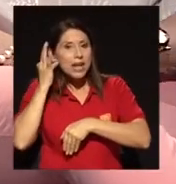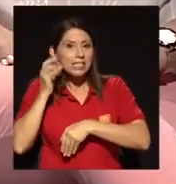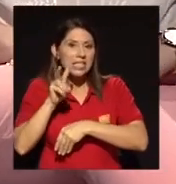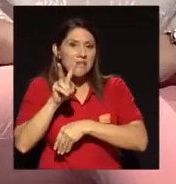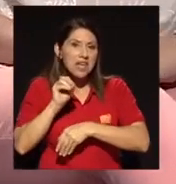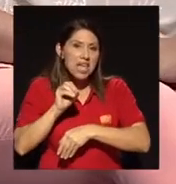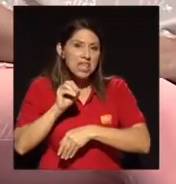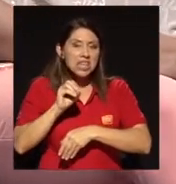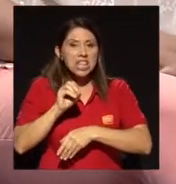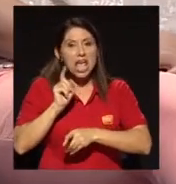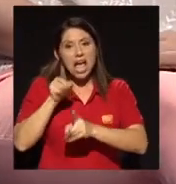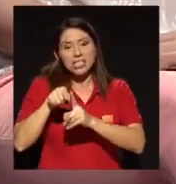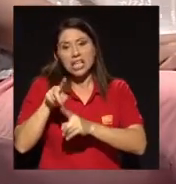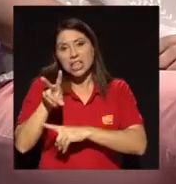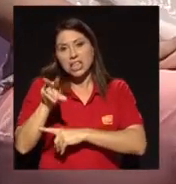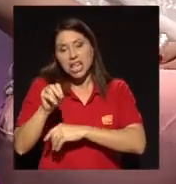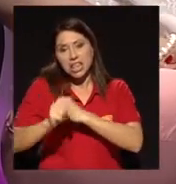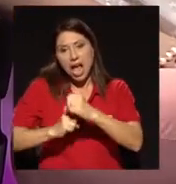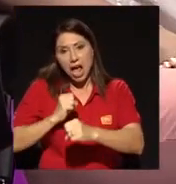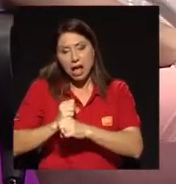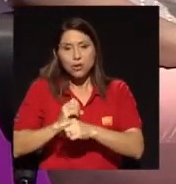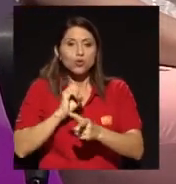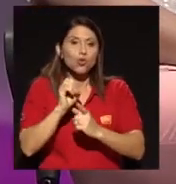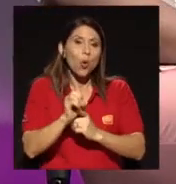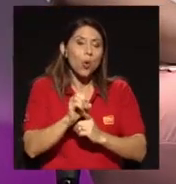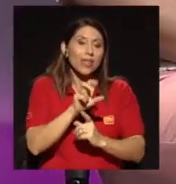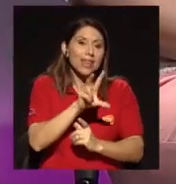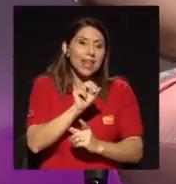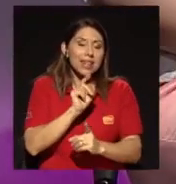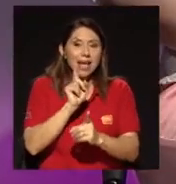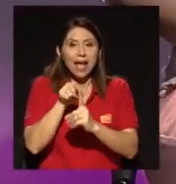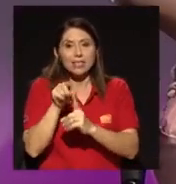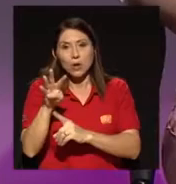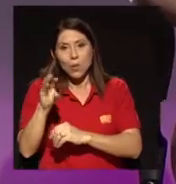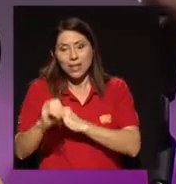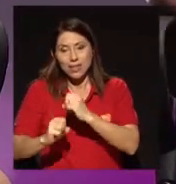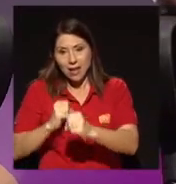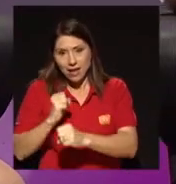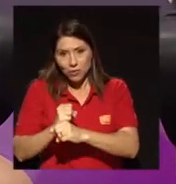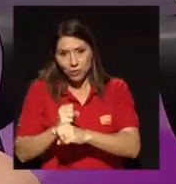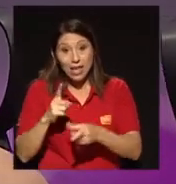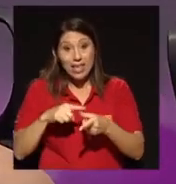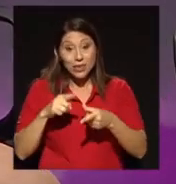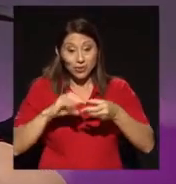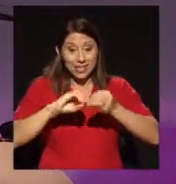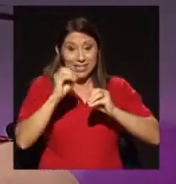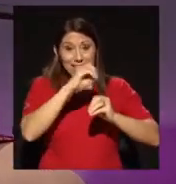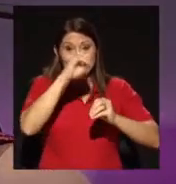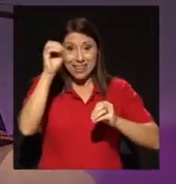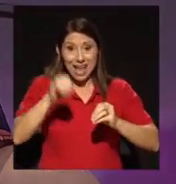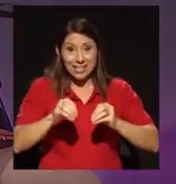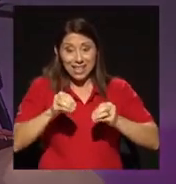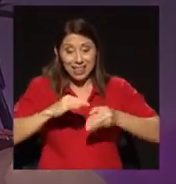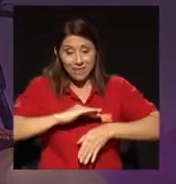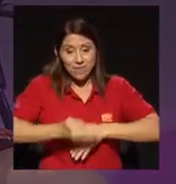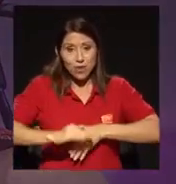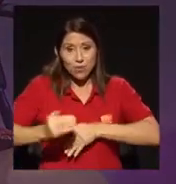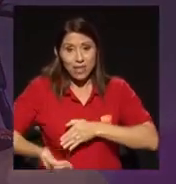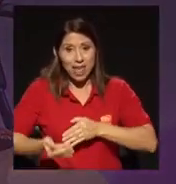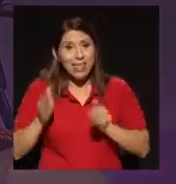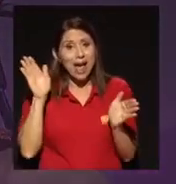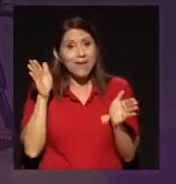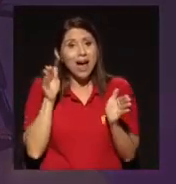a 30, de 30 a 40, y entonces hacer la tasa de fecundidad, la que menos ha bajado en adolescentes, el